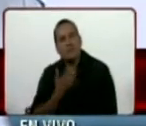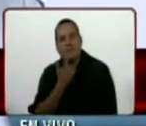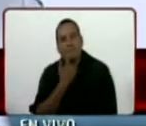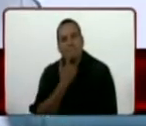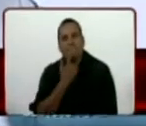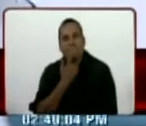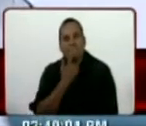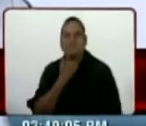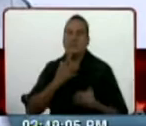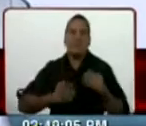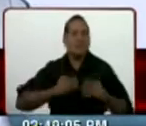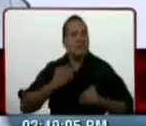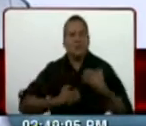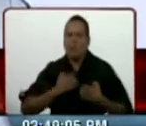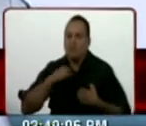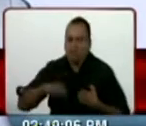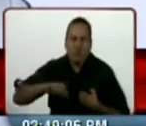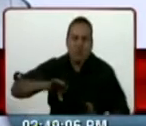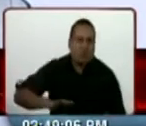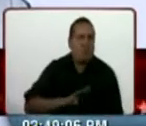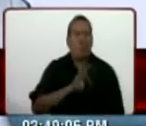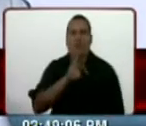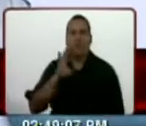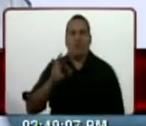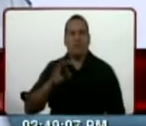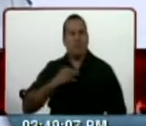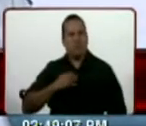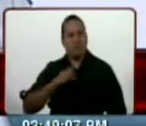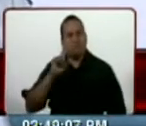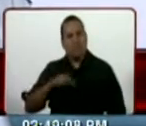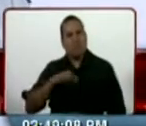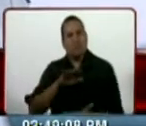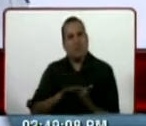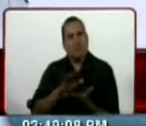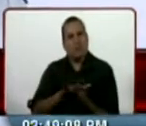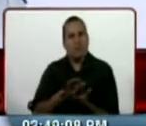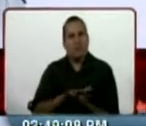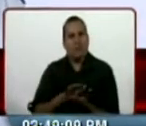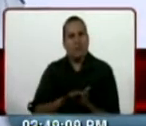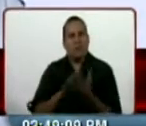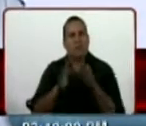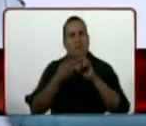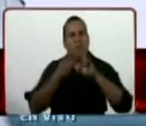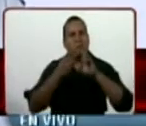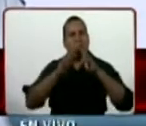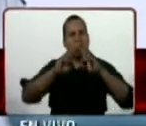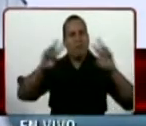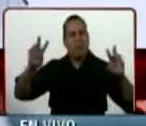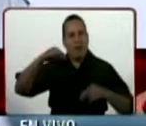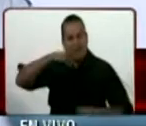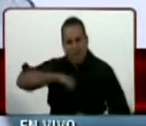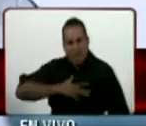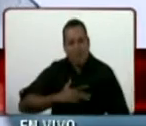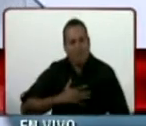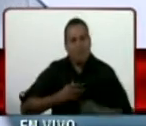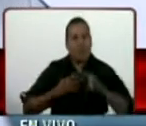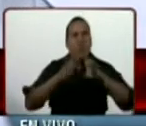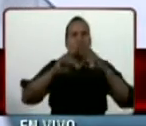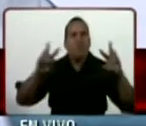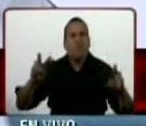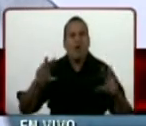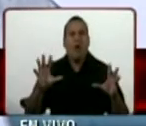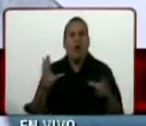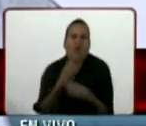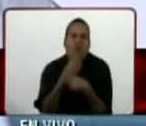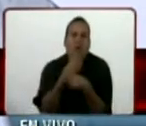una gran emoción todo el día, una gran tranquilidad, una gran paz en el alma tengo, una gran confianza